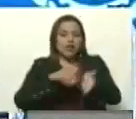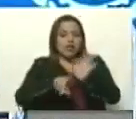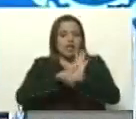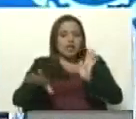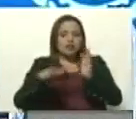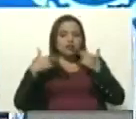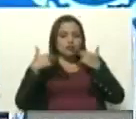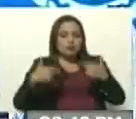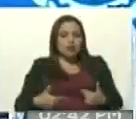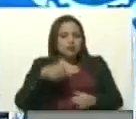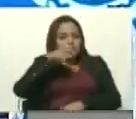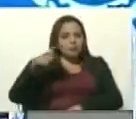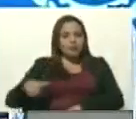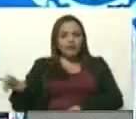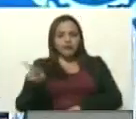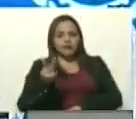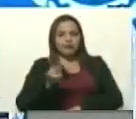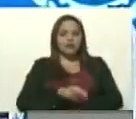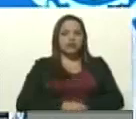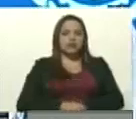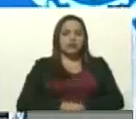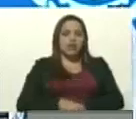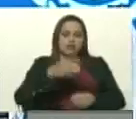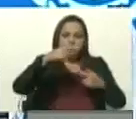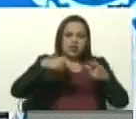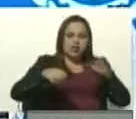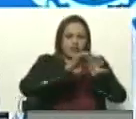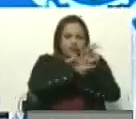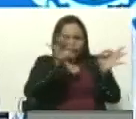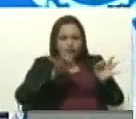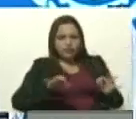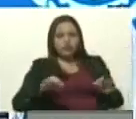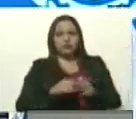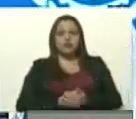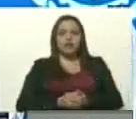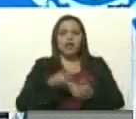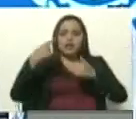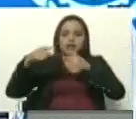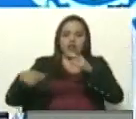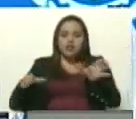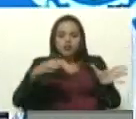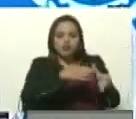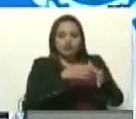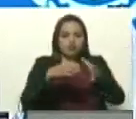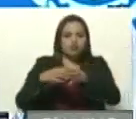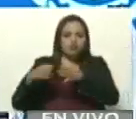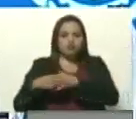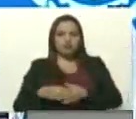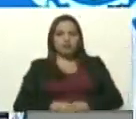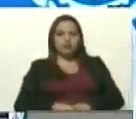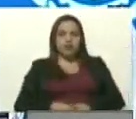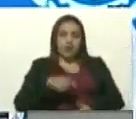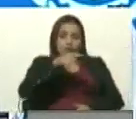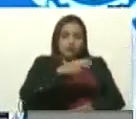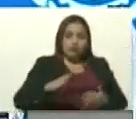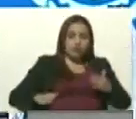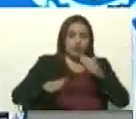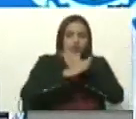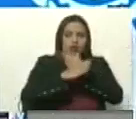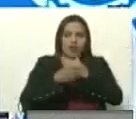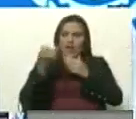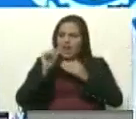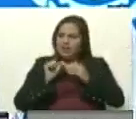pueblo venezolano. En sus distintas instancias, en sus distintos sectores, es un bloqueo que no